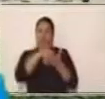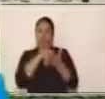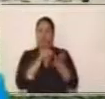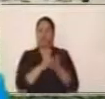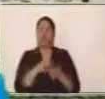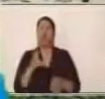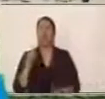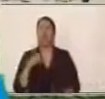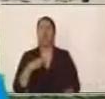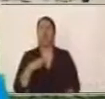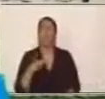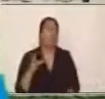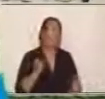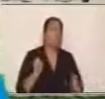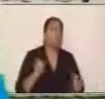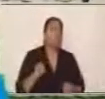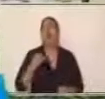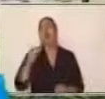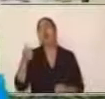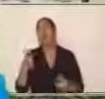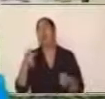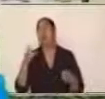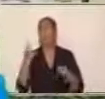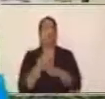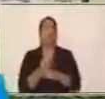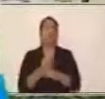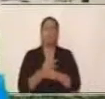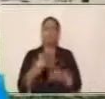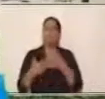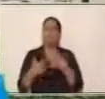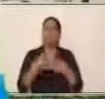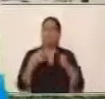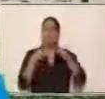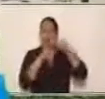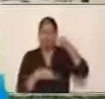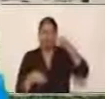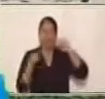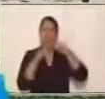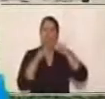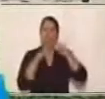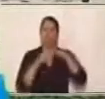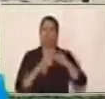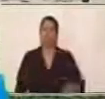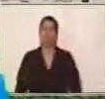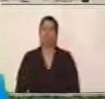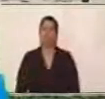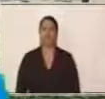artefacto que tenga forma circular. Vamos a recortar, ¿sí?